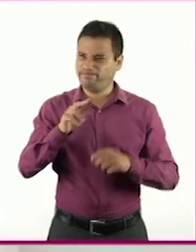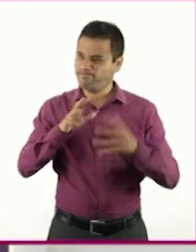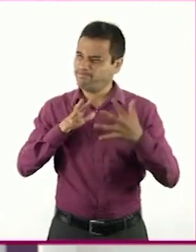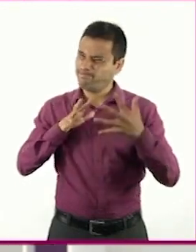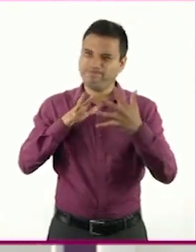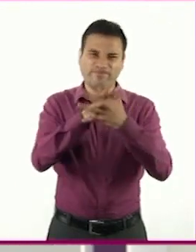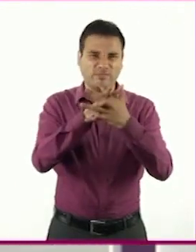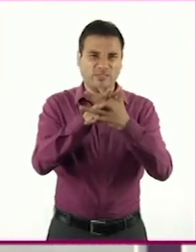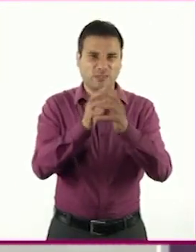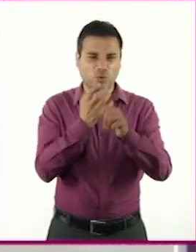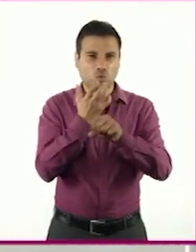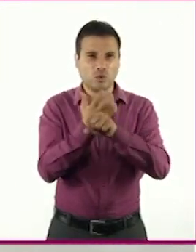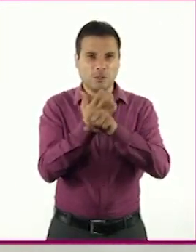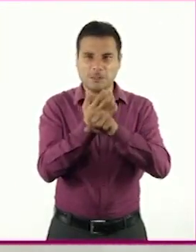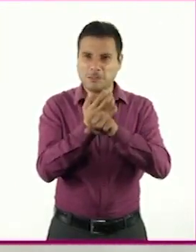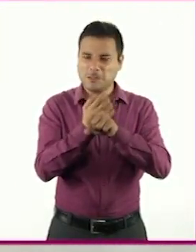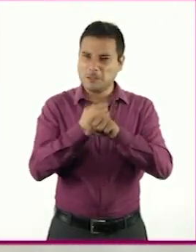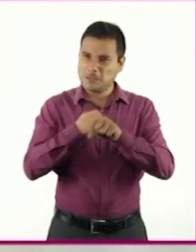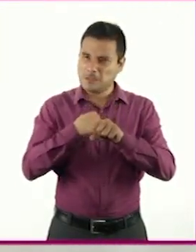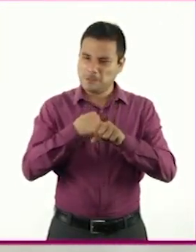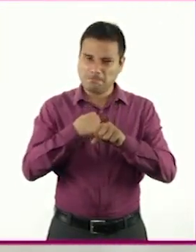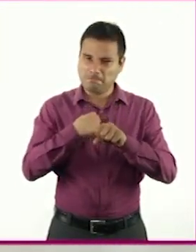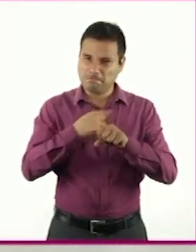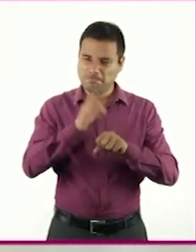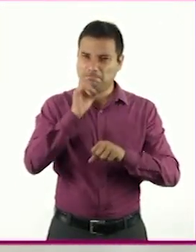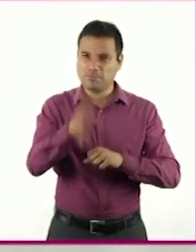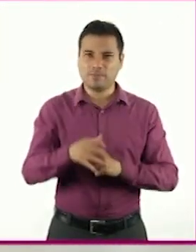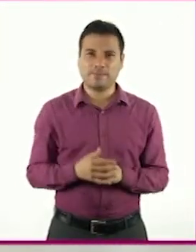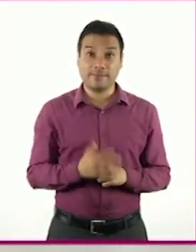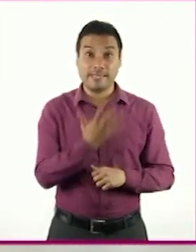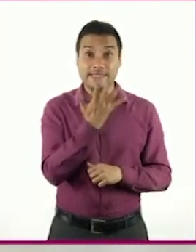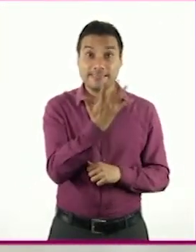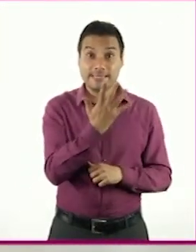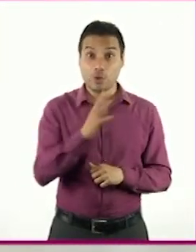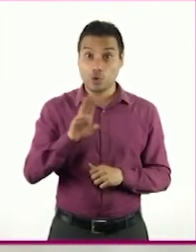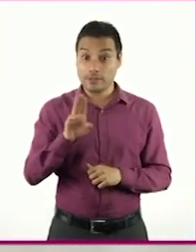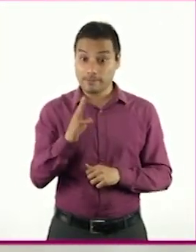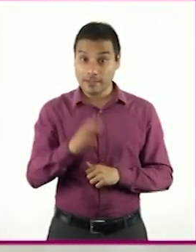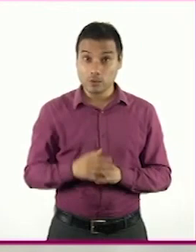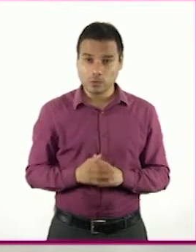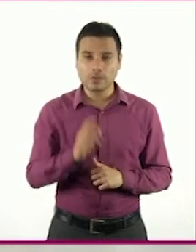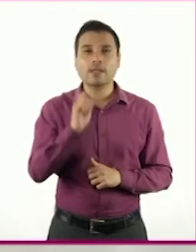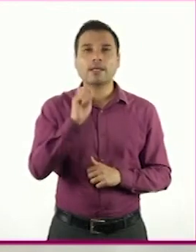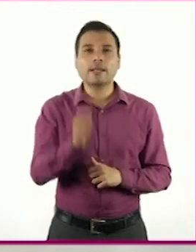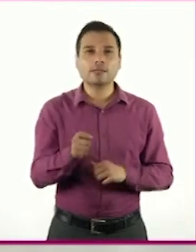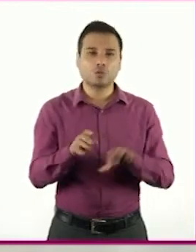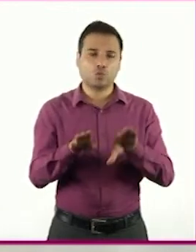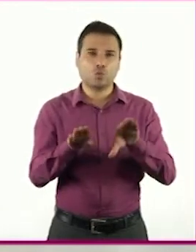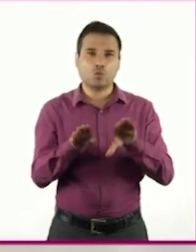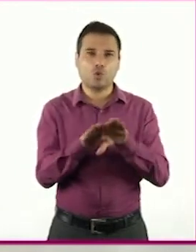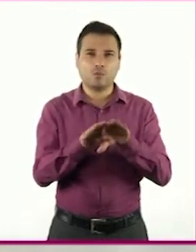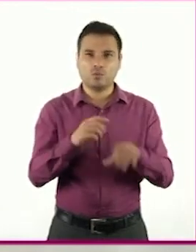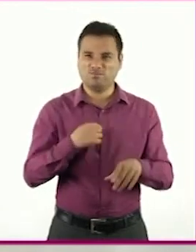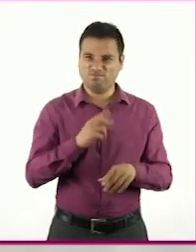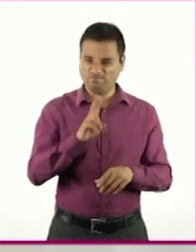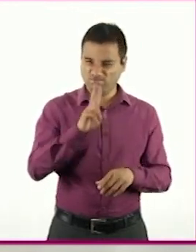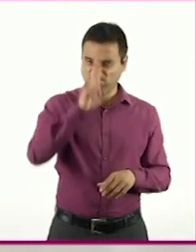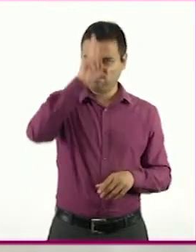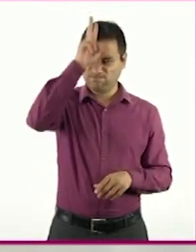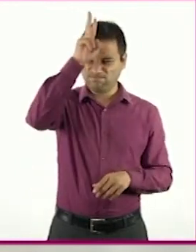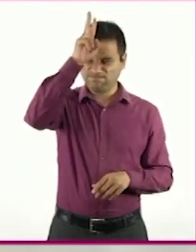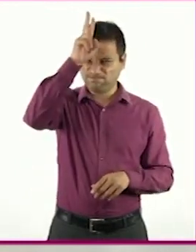extranjero. De esta manera, la fiesta del 5 de mayo se convirtió en un símbolo de resistencia e identidad